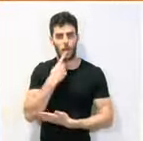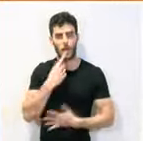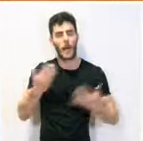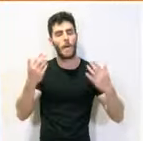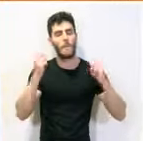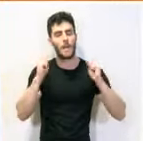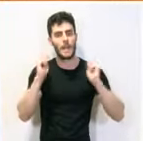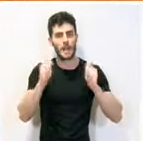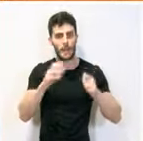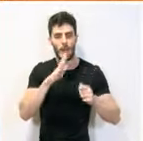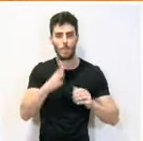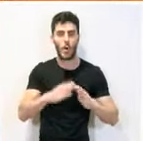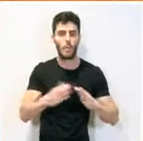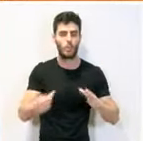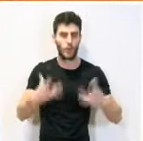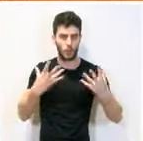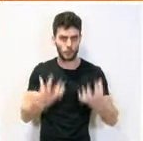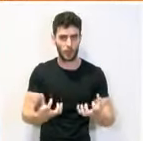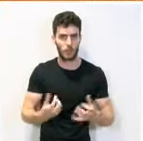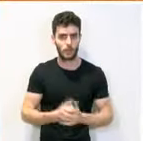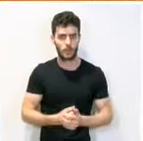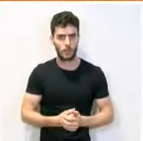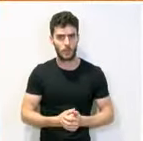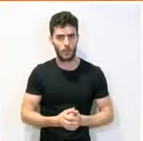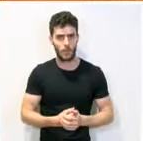asunto del puerto seco